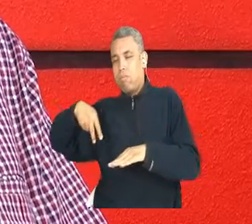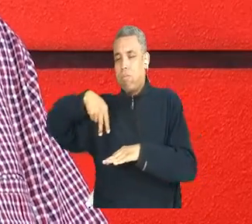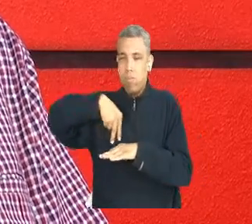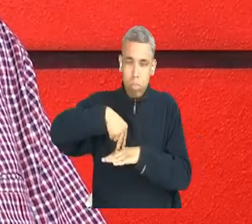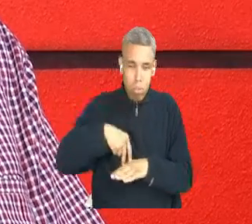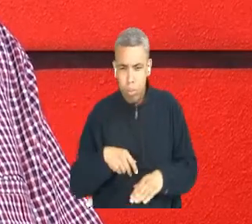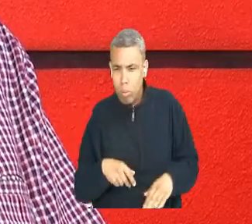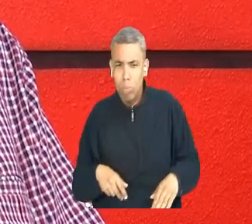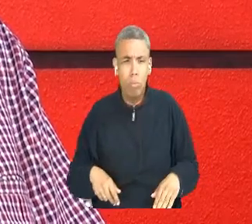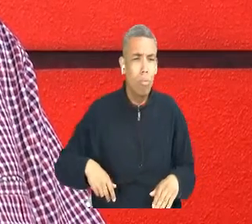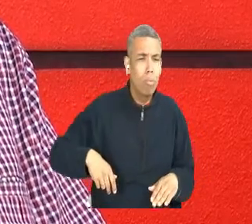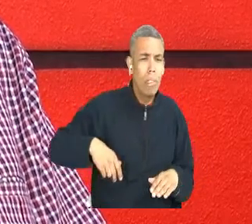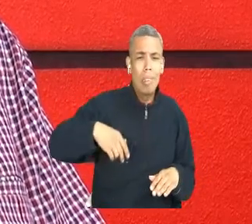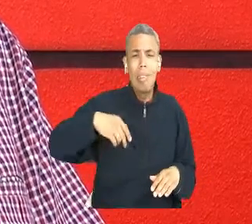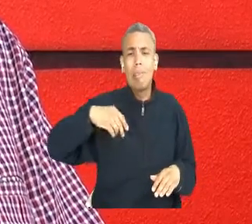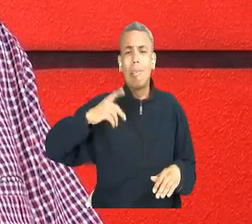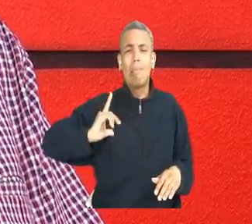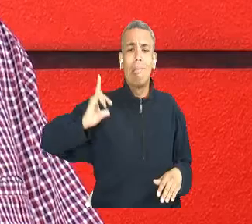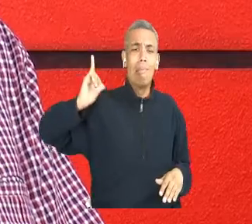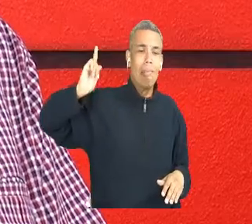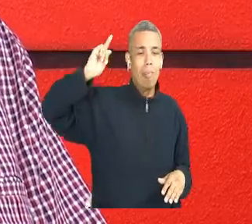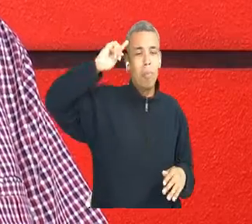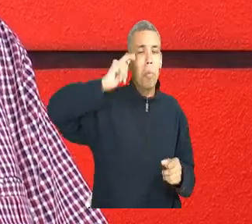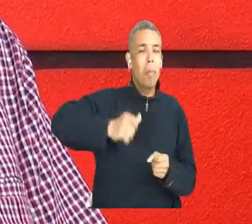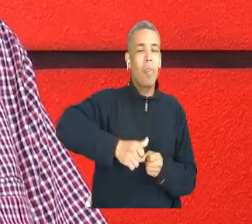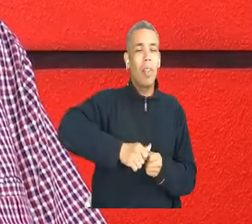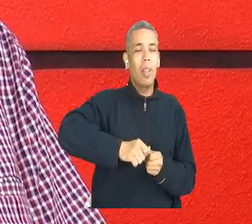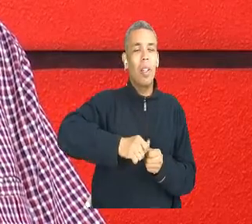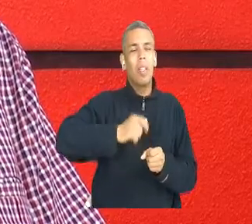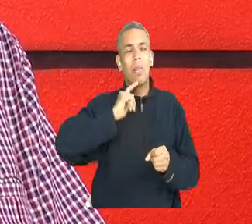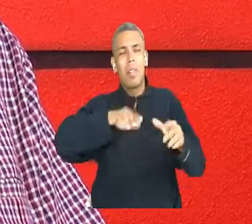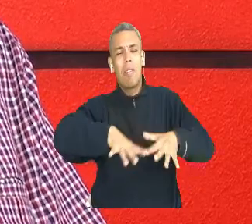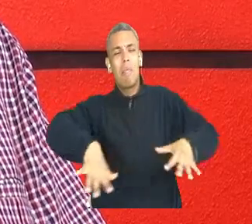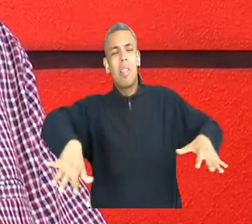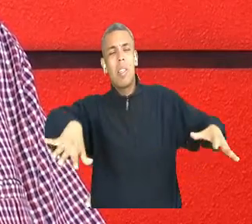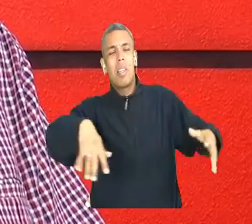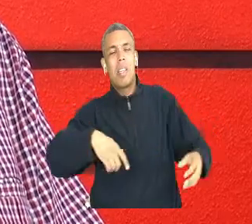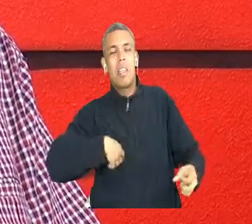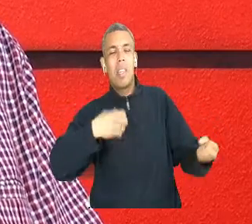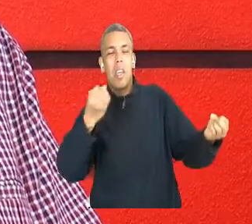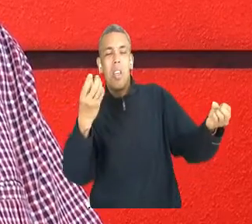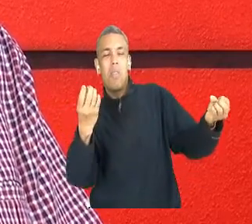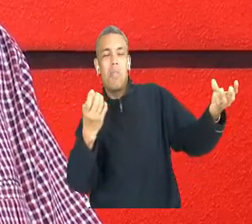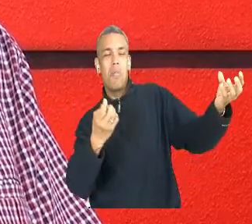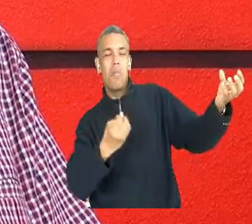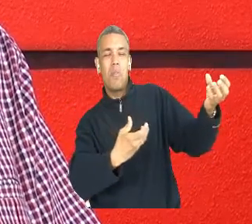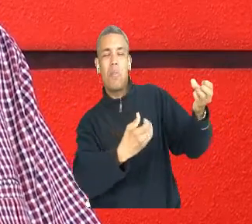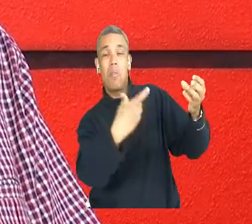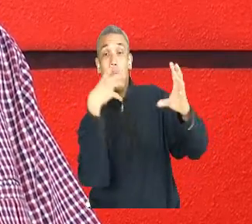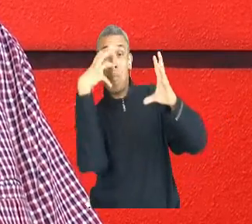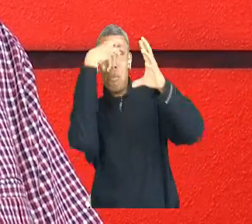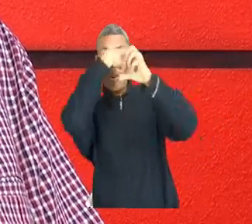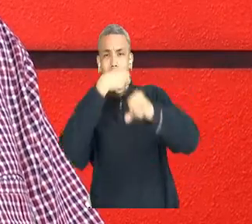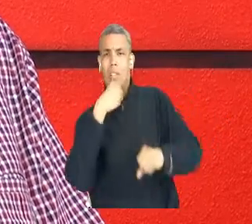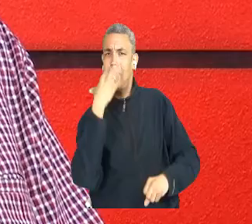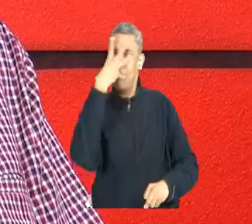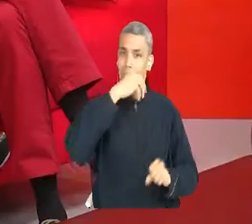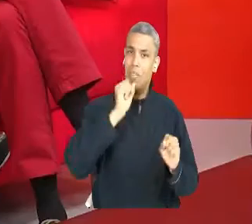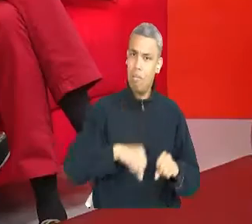y en el lonche bar también podemos hacer de pronto evento un poquito más íntimos cenas para parejas planes románticos